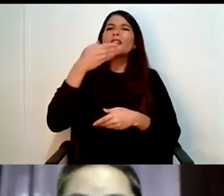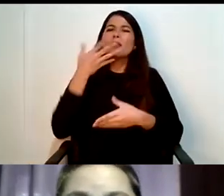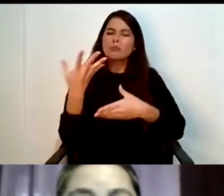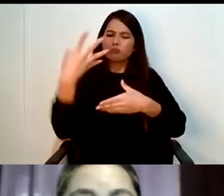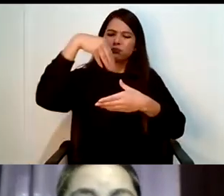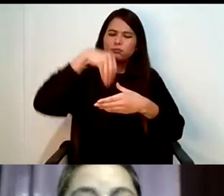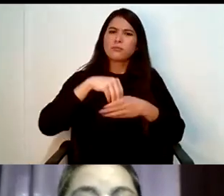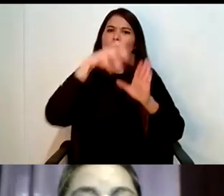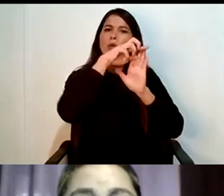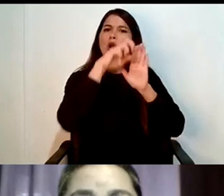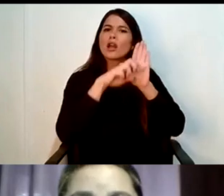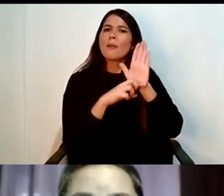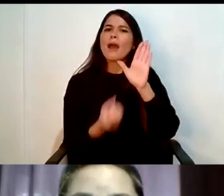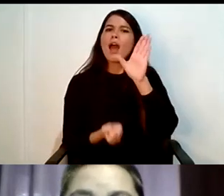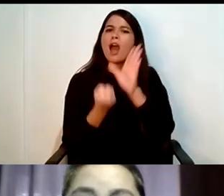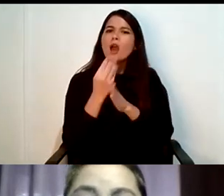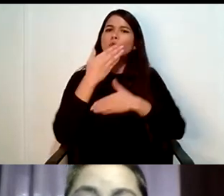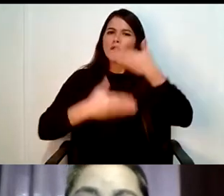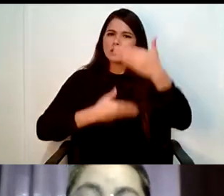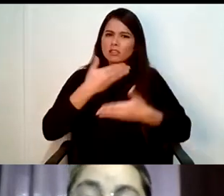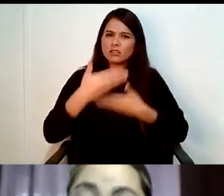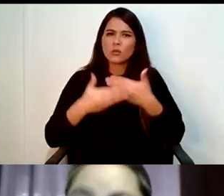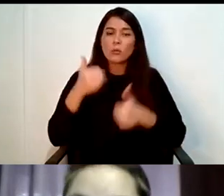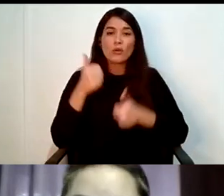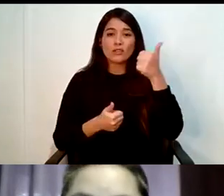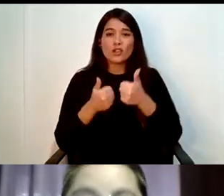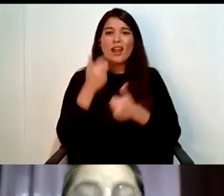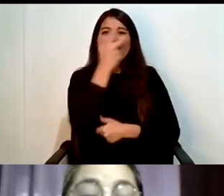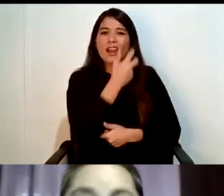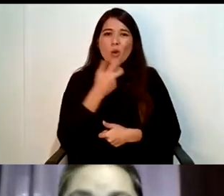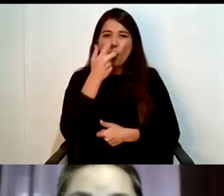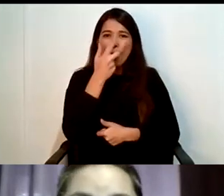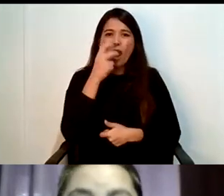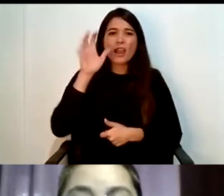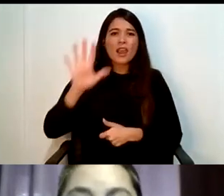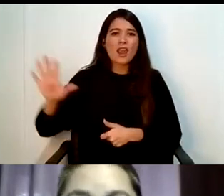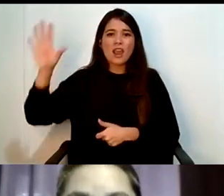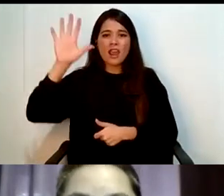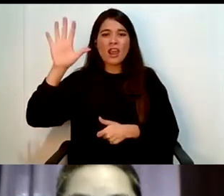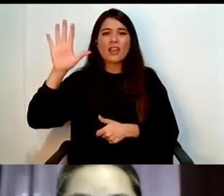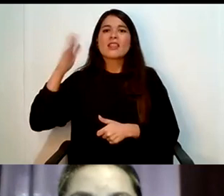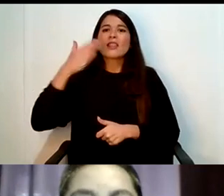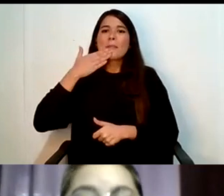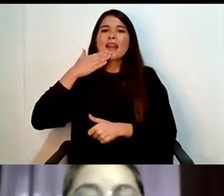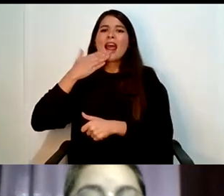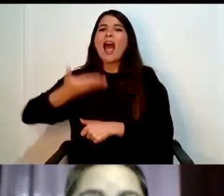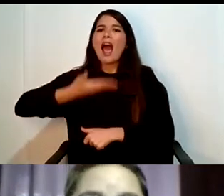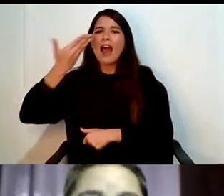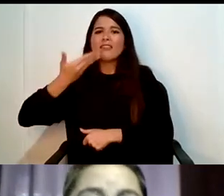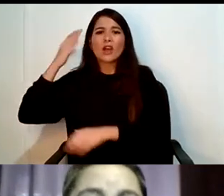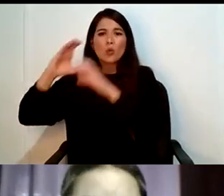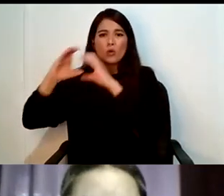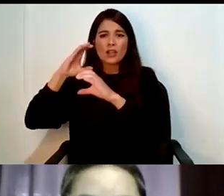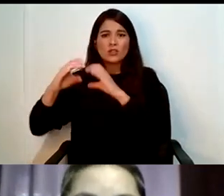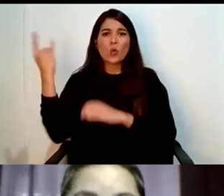programa de actualización para profesionales en las áreas de lenguaje, habla y comunicación en la